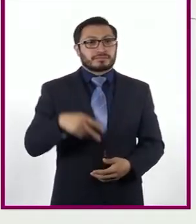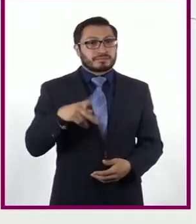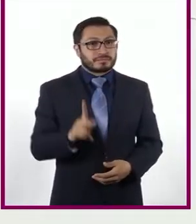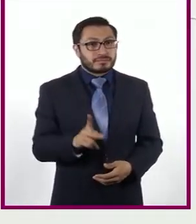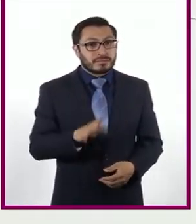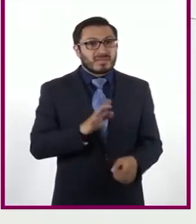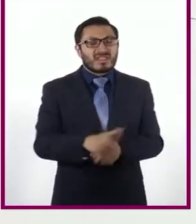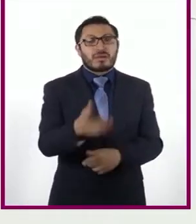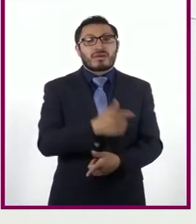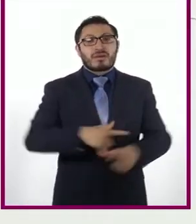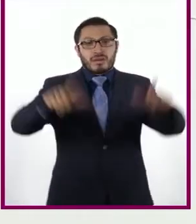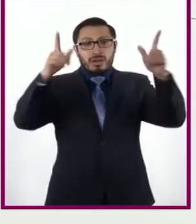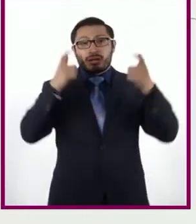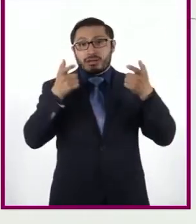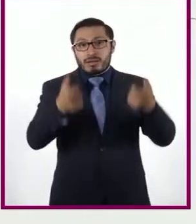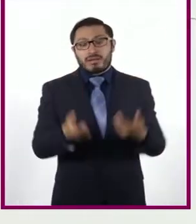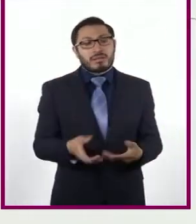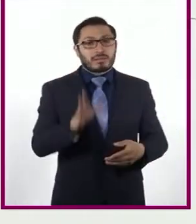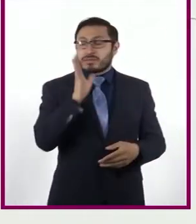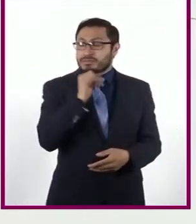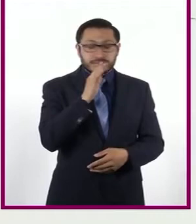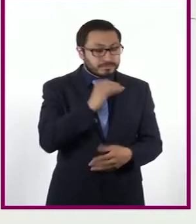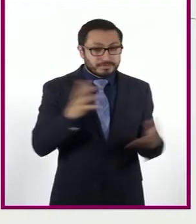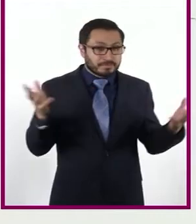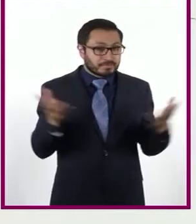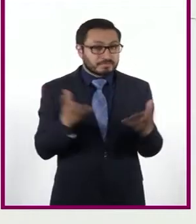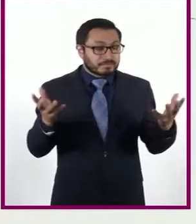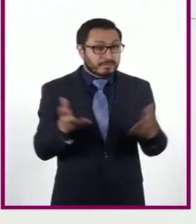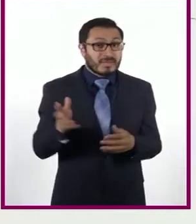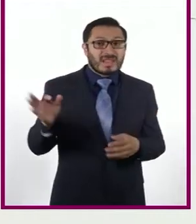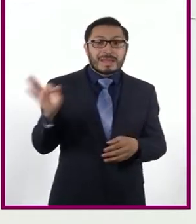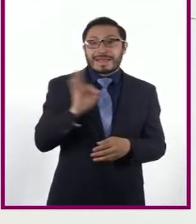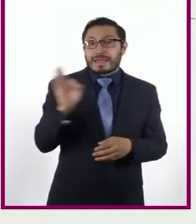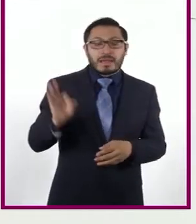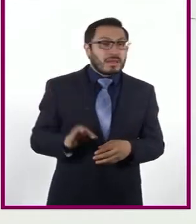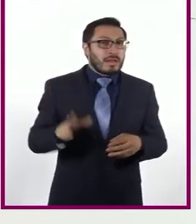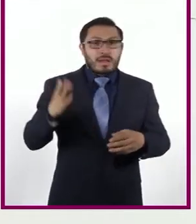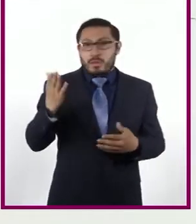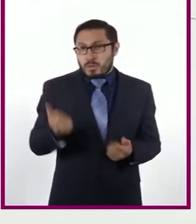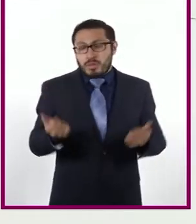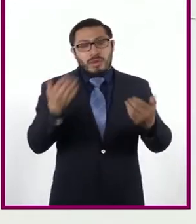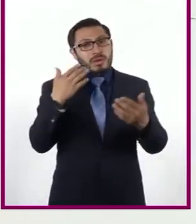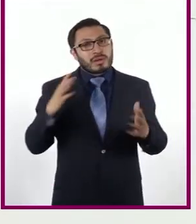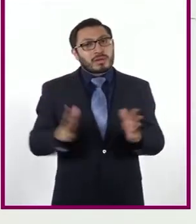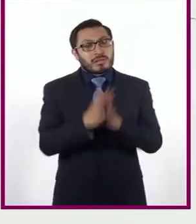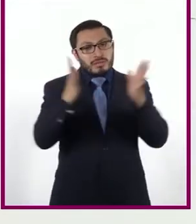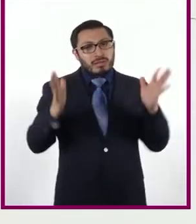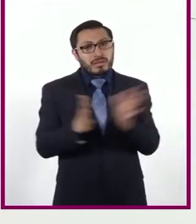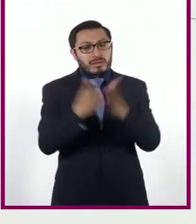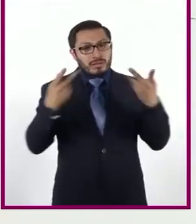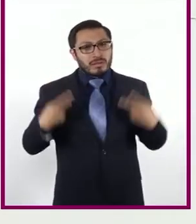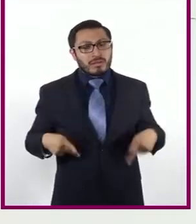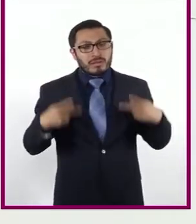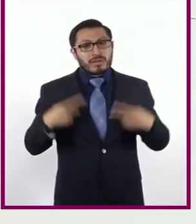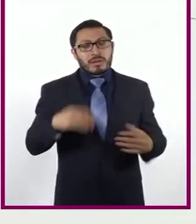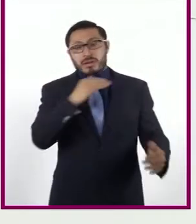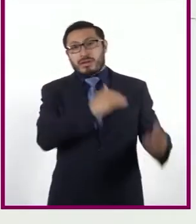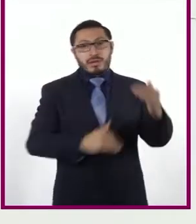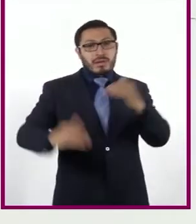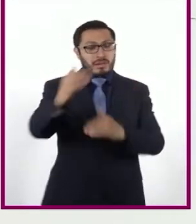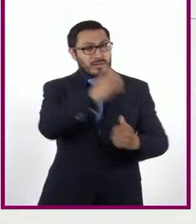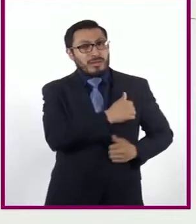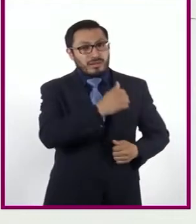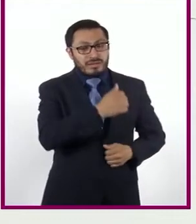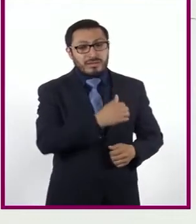el liberalismo económico no se podría llevar a cabo sin la participación de los burgueses. Para conocer un poco más de